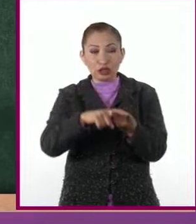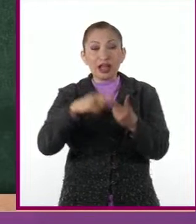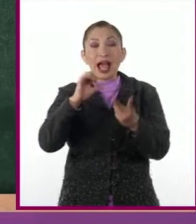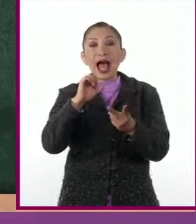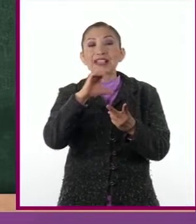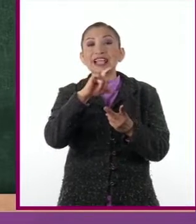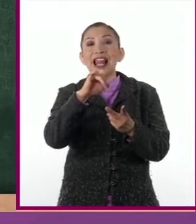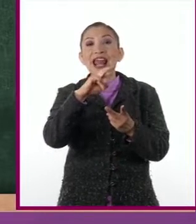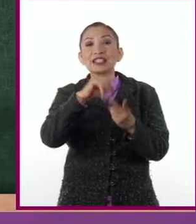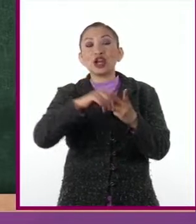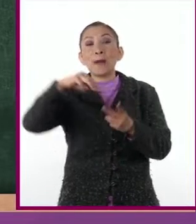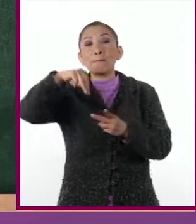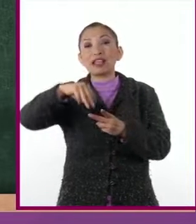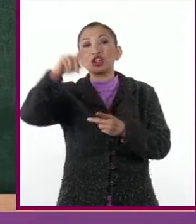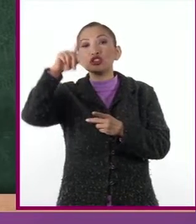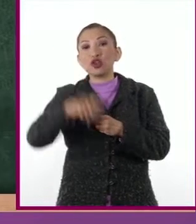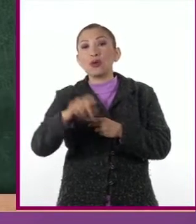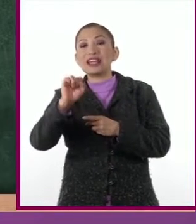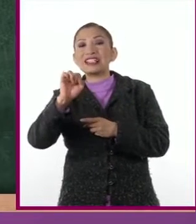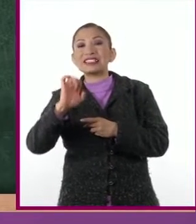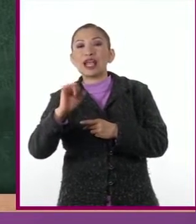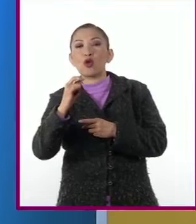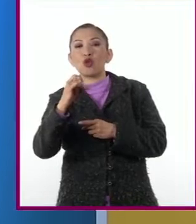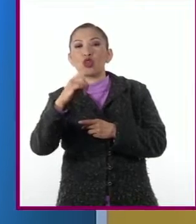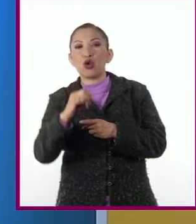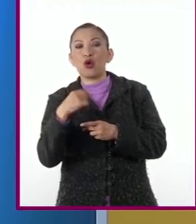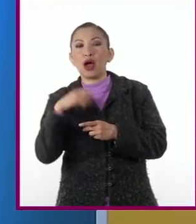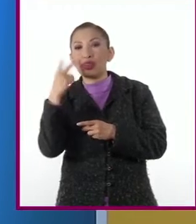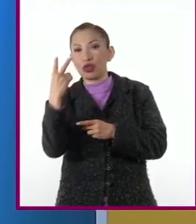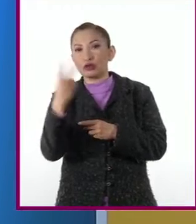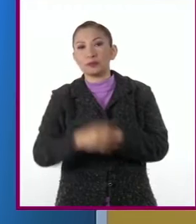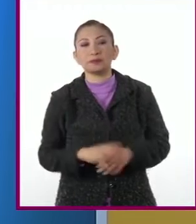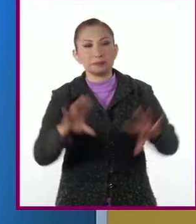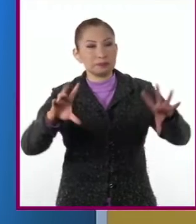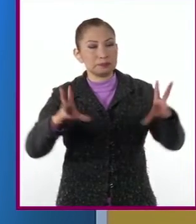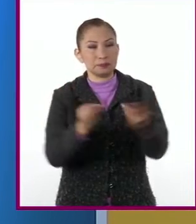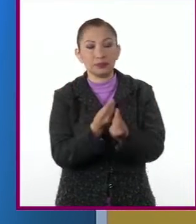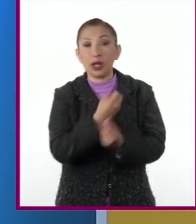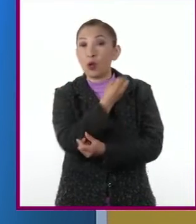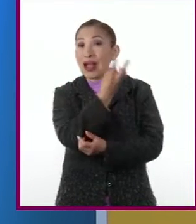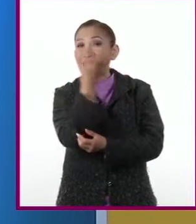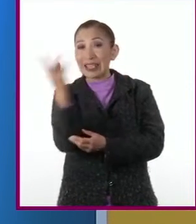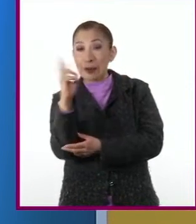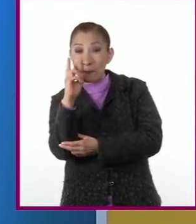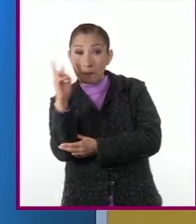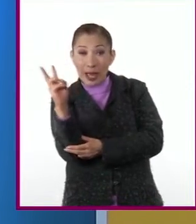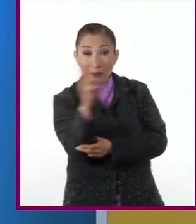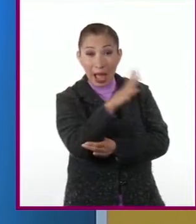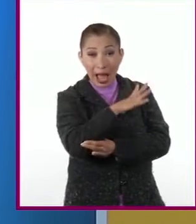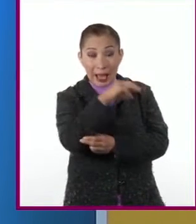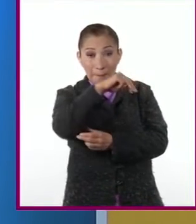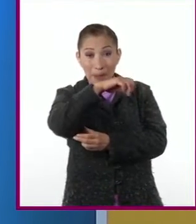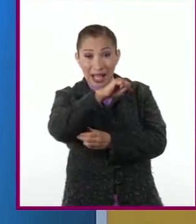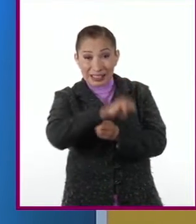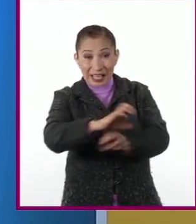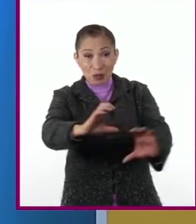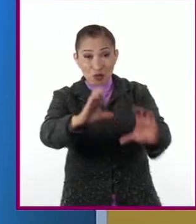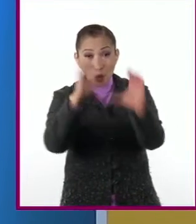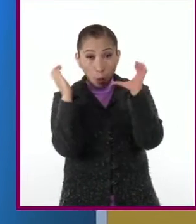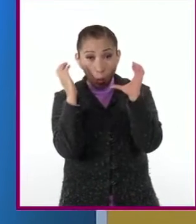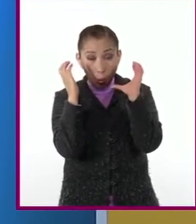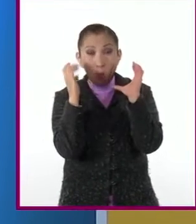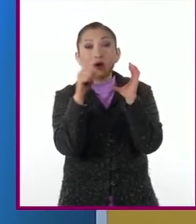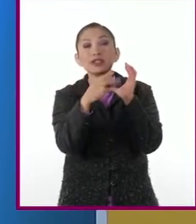la aceleración en metros sobre segundo al cuadrado. Concluyendo, en cualquier situación que involucre masa y